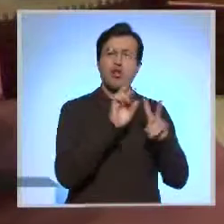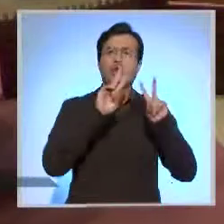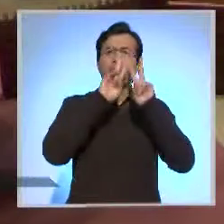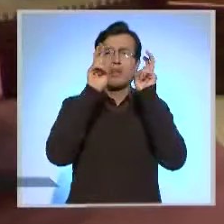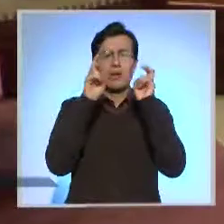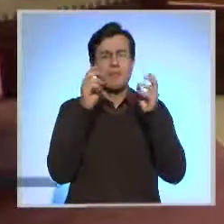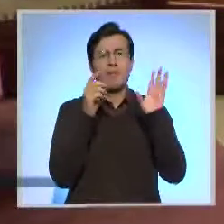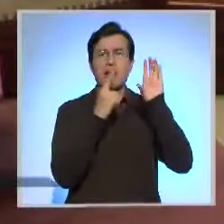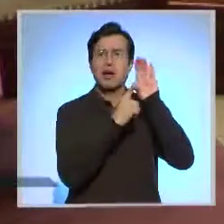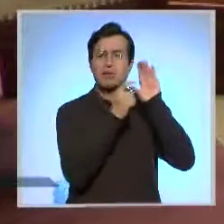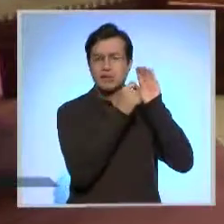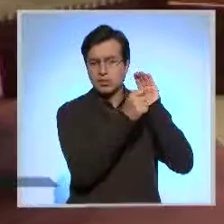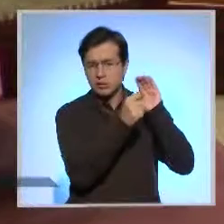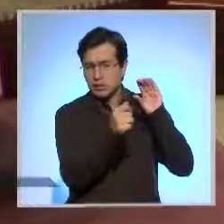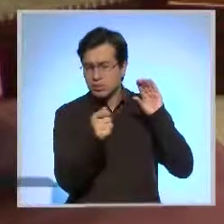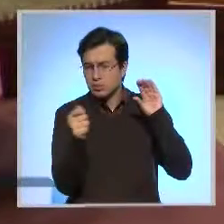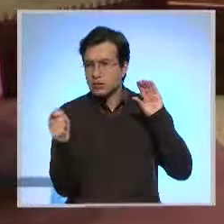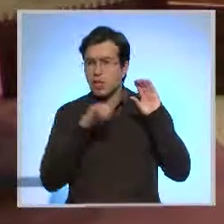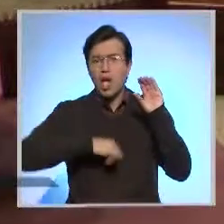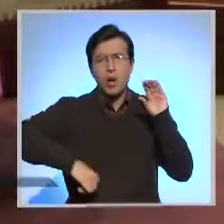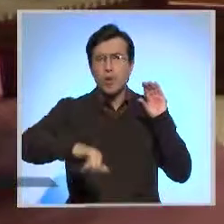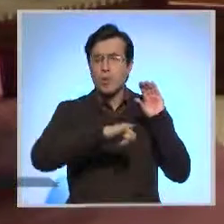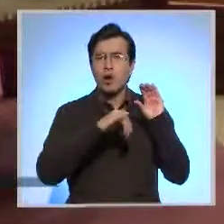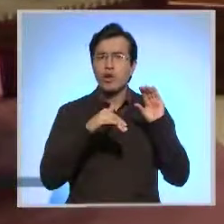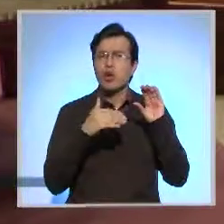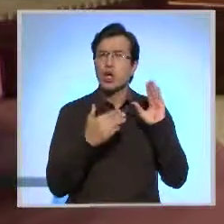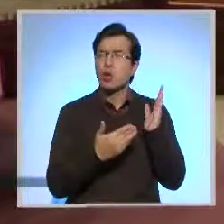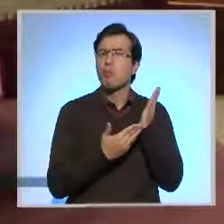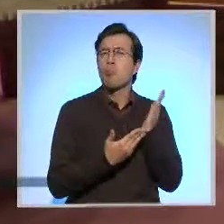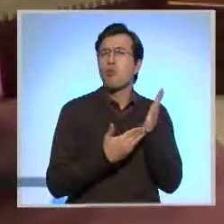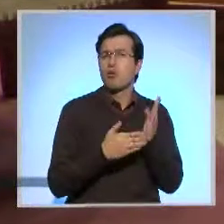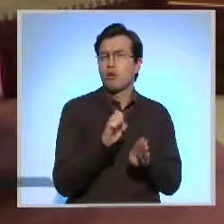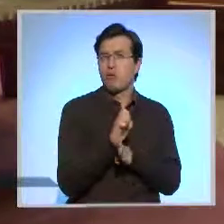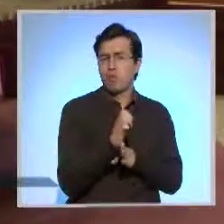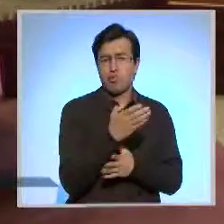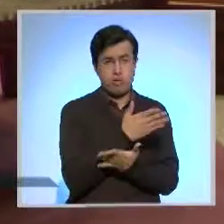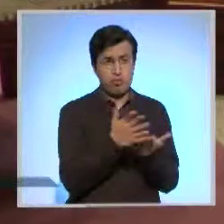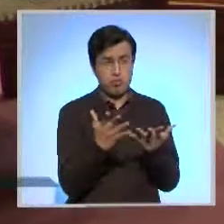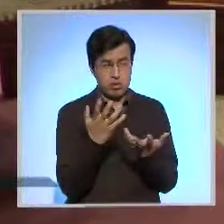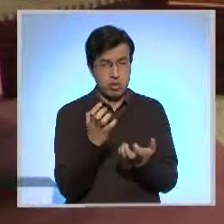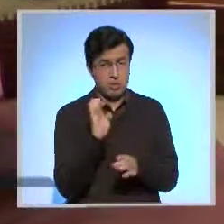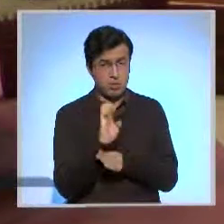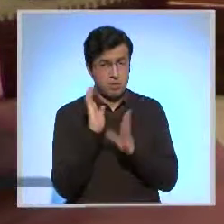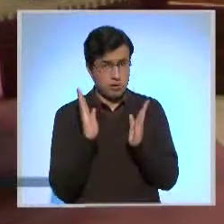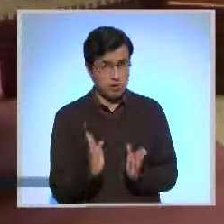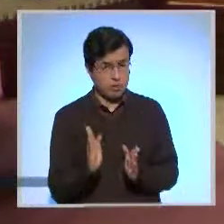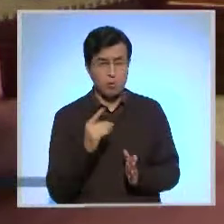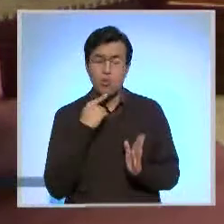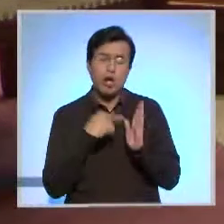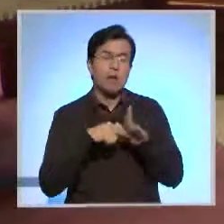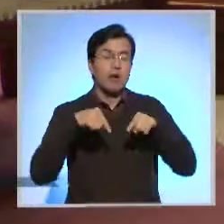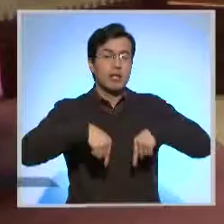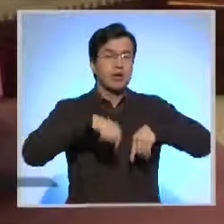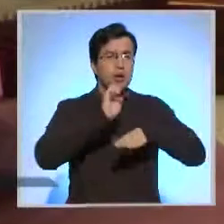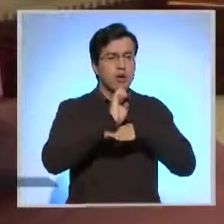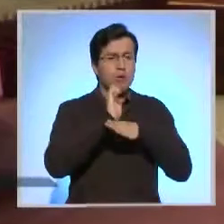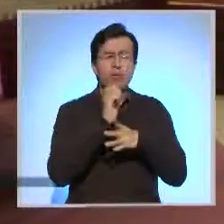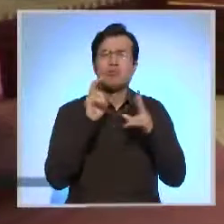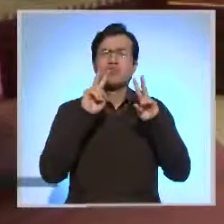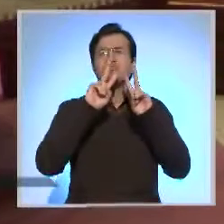redistribución de la riqueza y el modelo de país que queremos en este caso los ecuatorianos en el caso ecuatoriano con qué